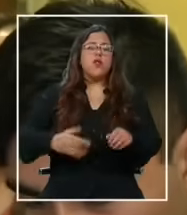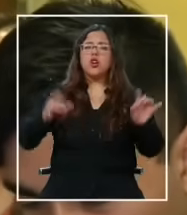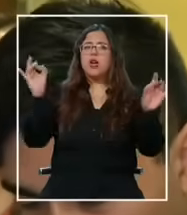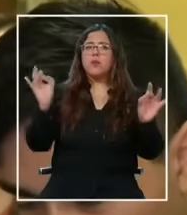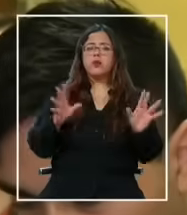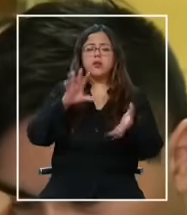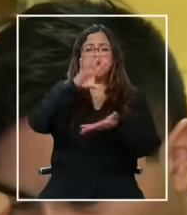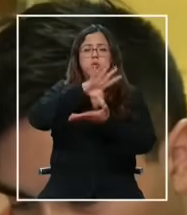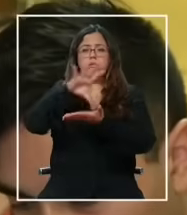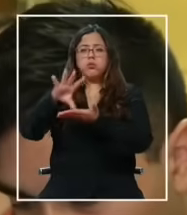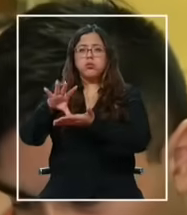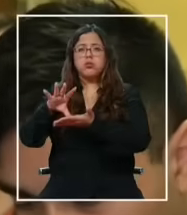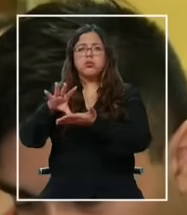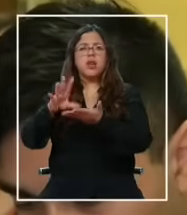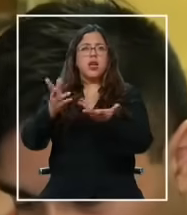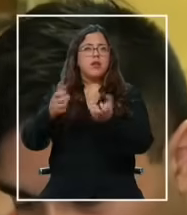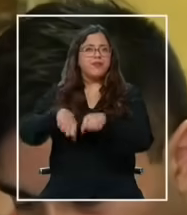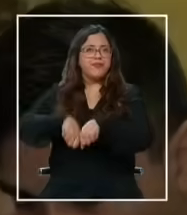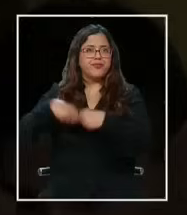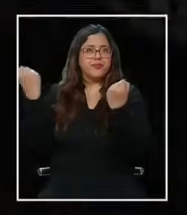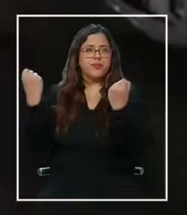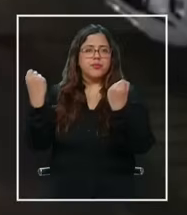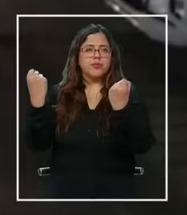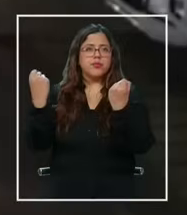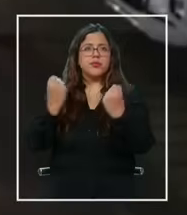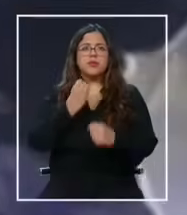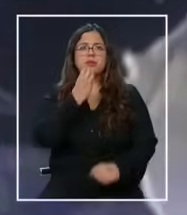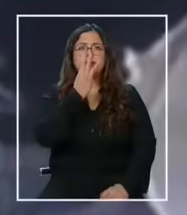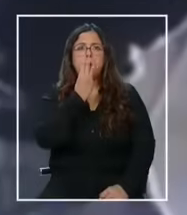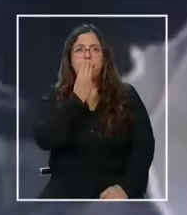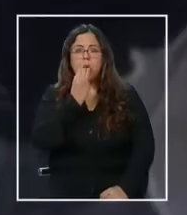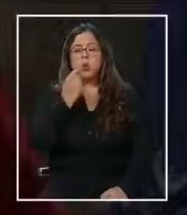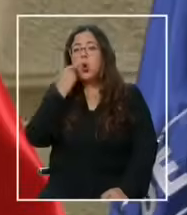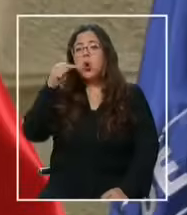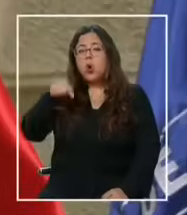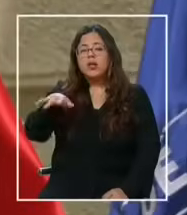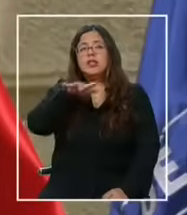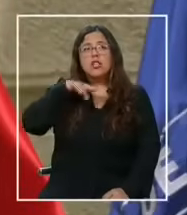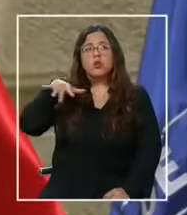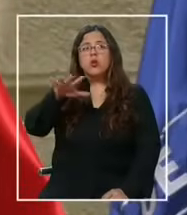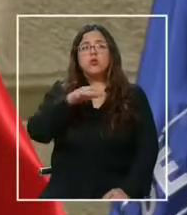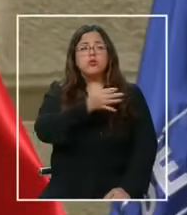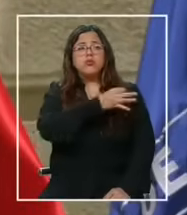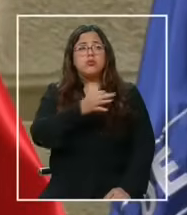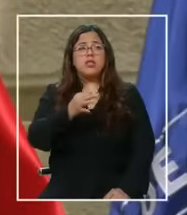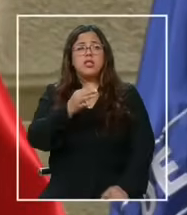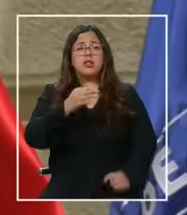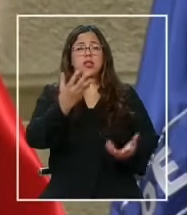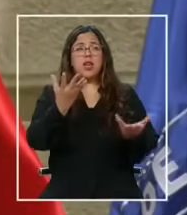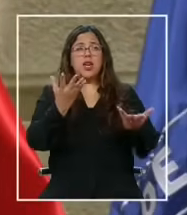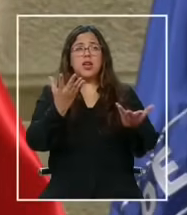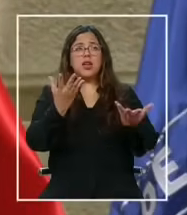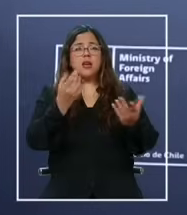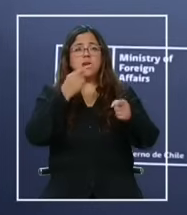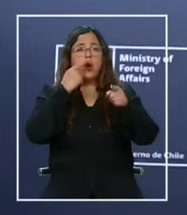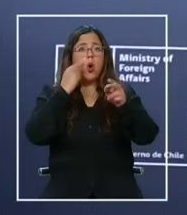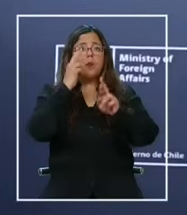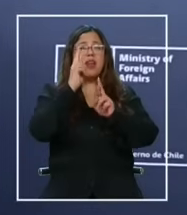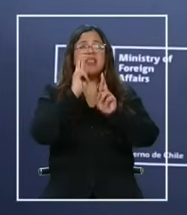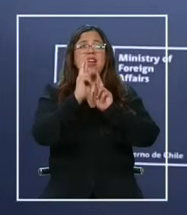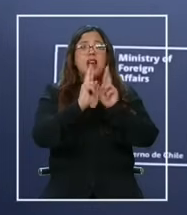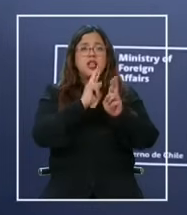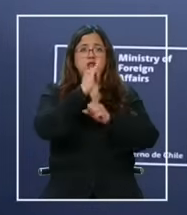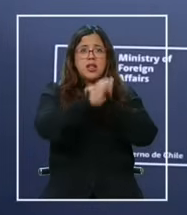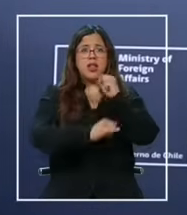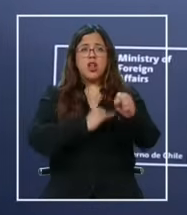con la narcodictadura del señor maduro un escenario Que de momento fue descartado por el canciller Alberto van claven no es